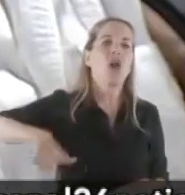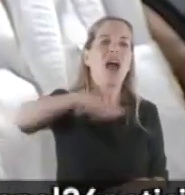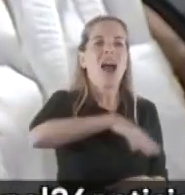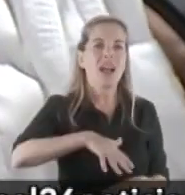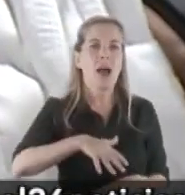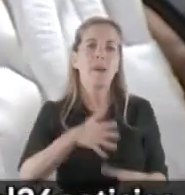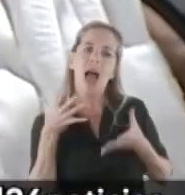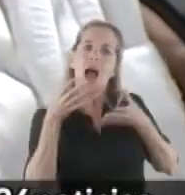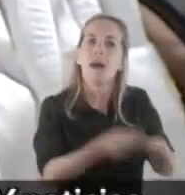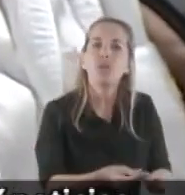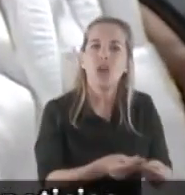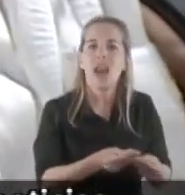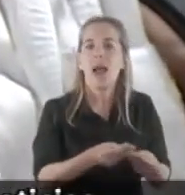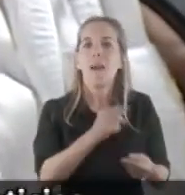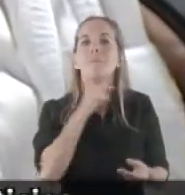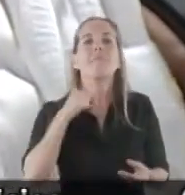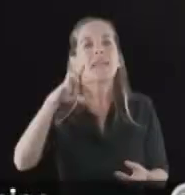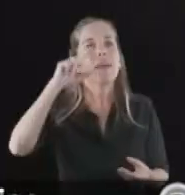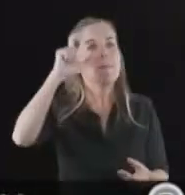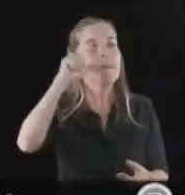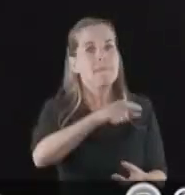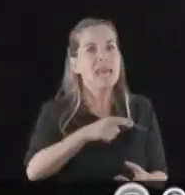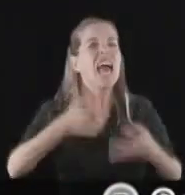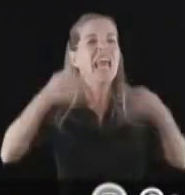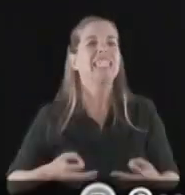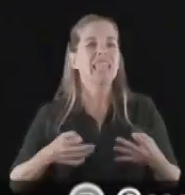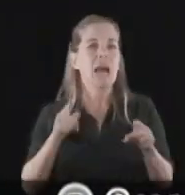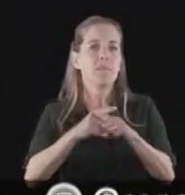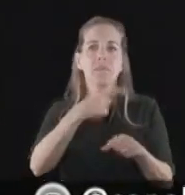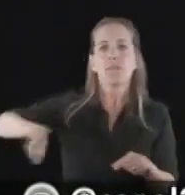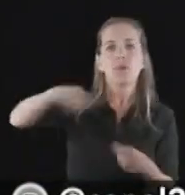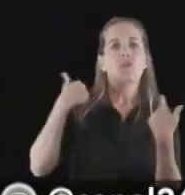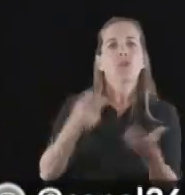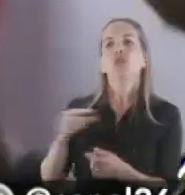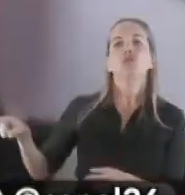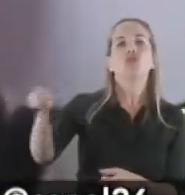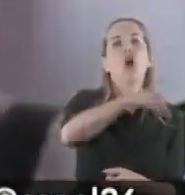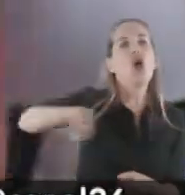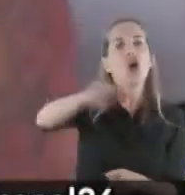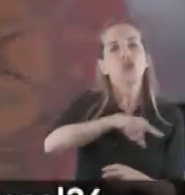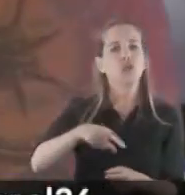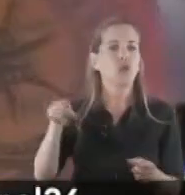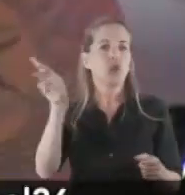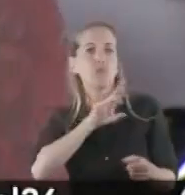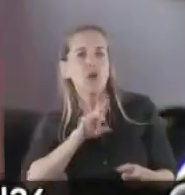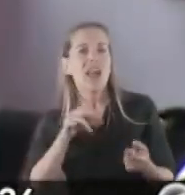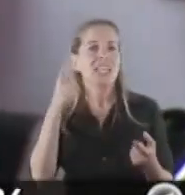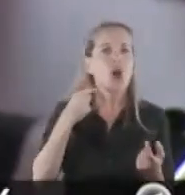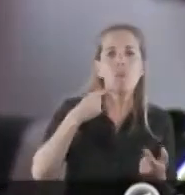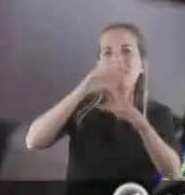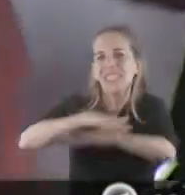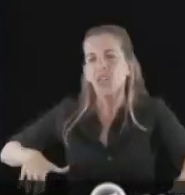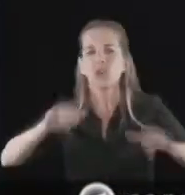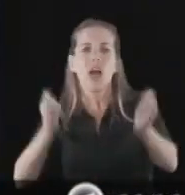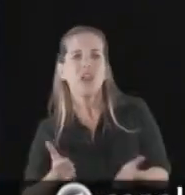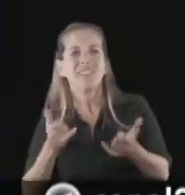para apoyar al padre Pepe. Es un imperativo ético y moral por ustedes y por los miles de chicos y chicas que en los hogares de